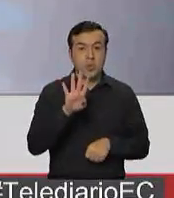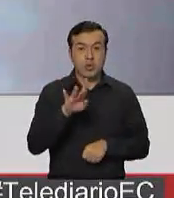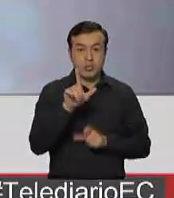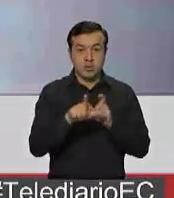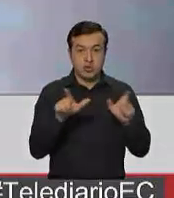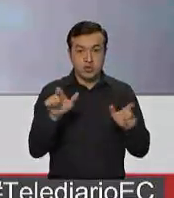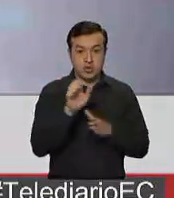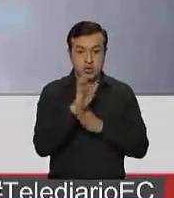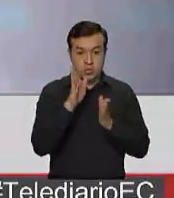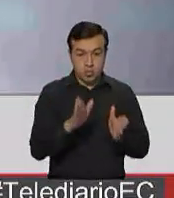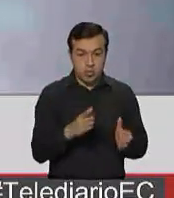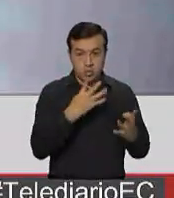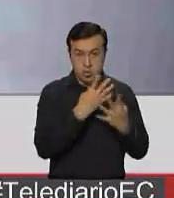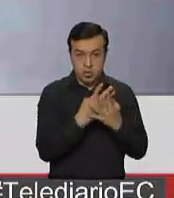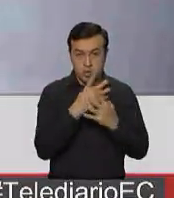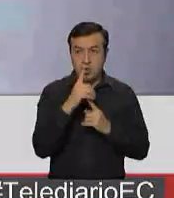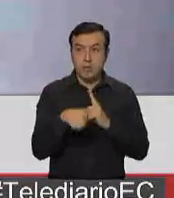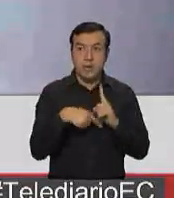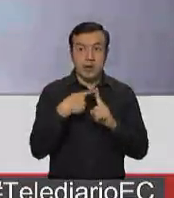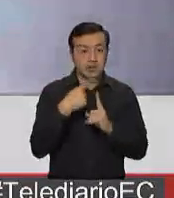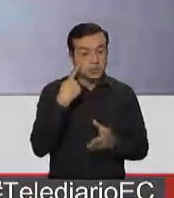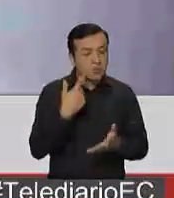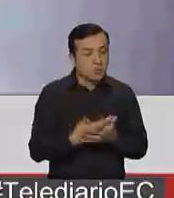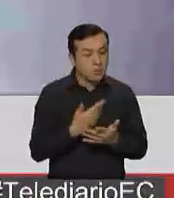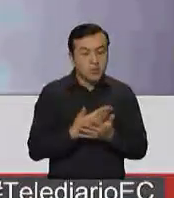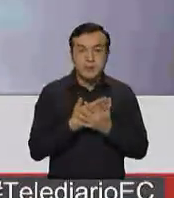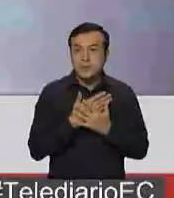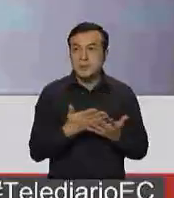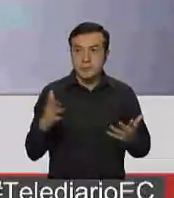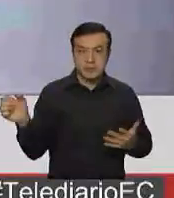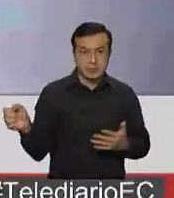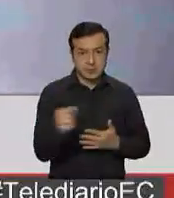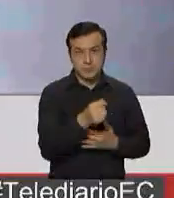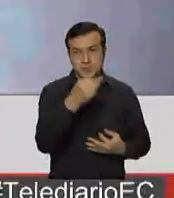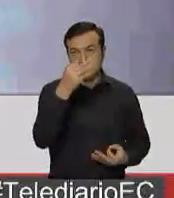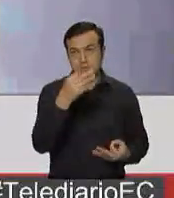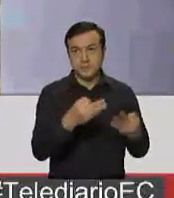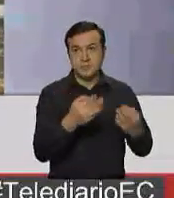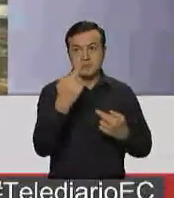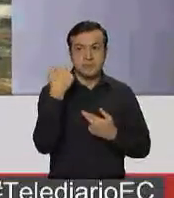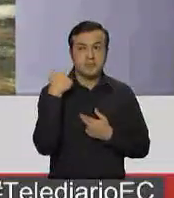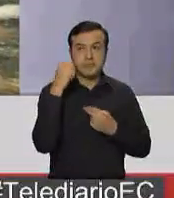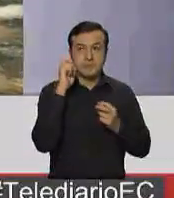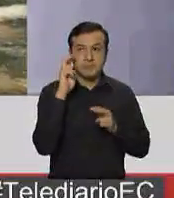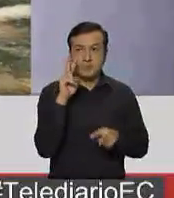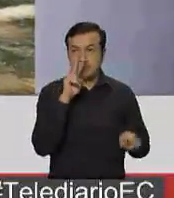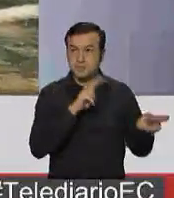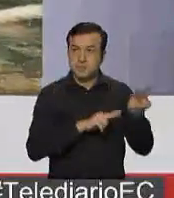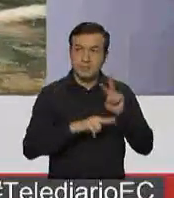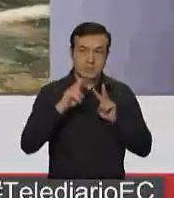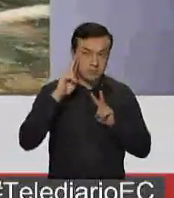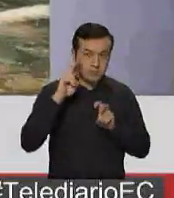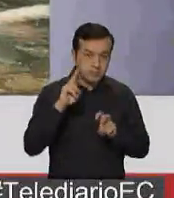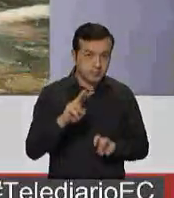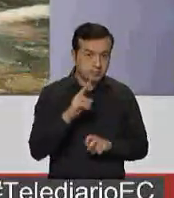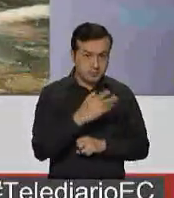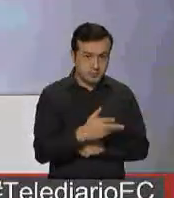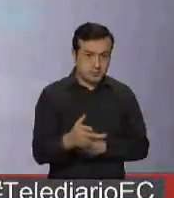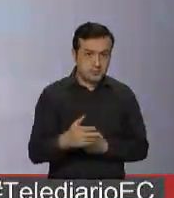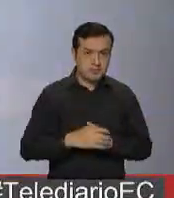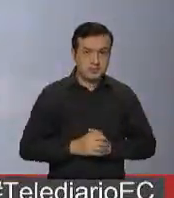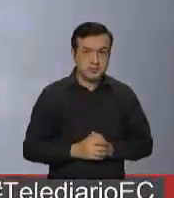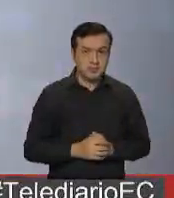ciudadanos ecuatorianos y junto a las evidencias fueron puestos a órdenes de las autoridades competentes para las investigaciones